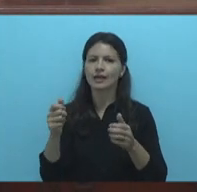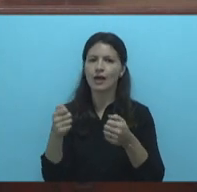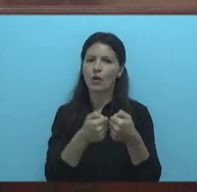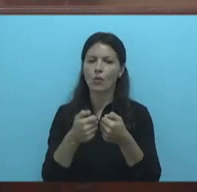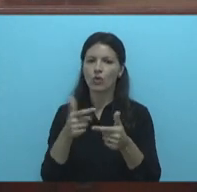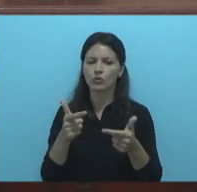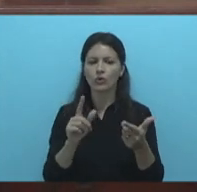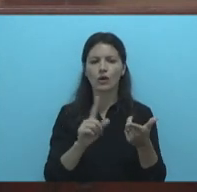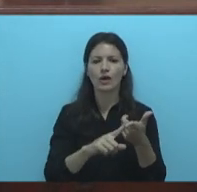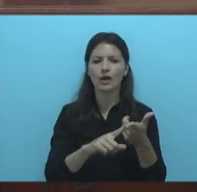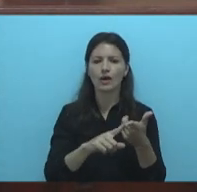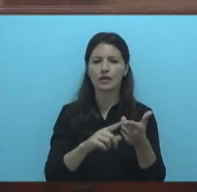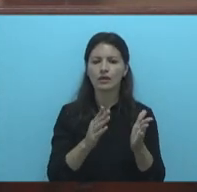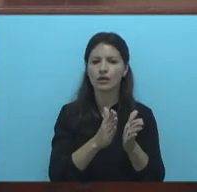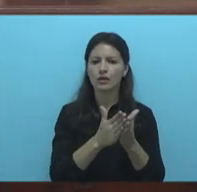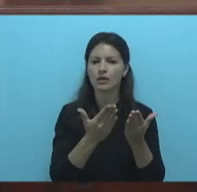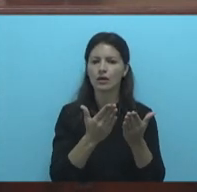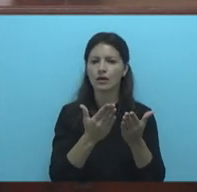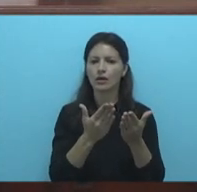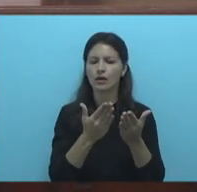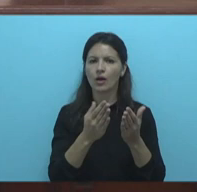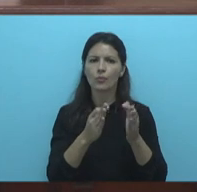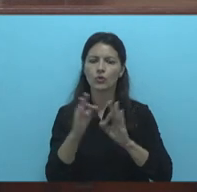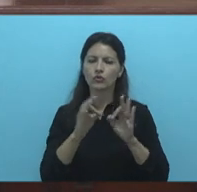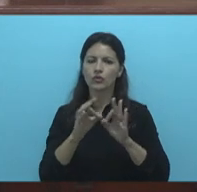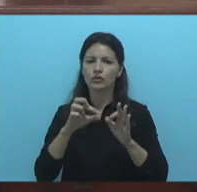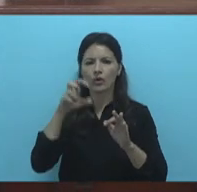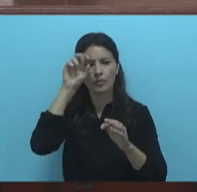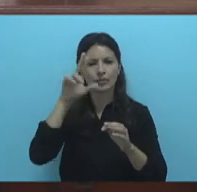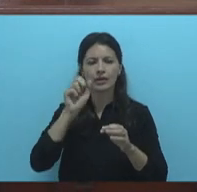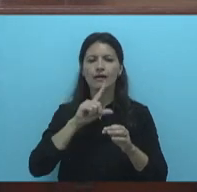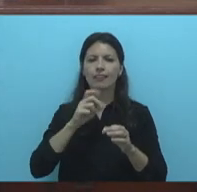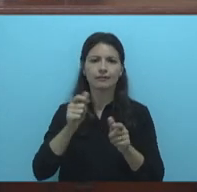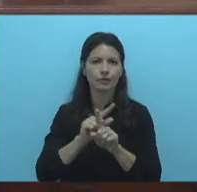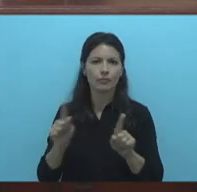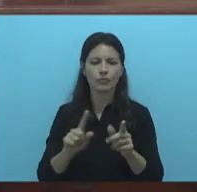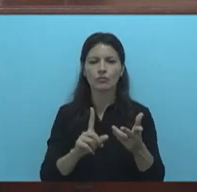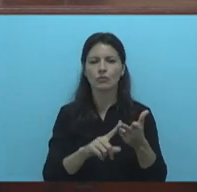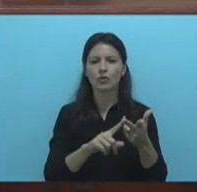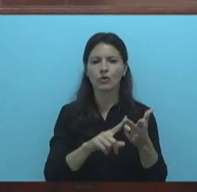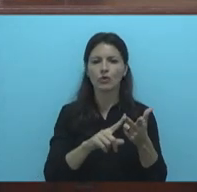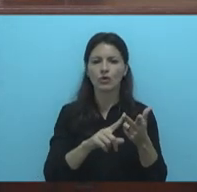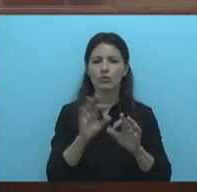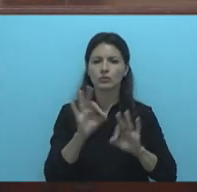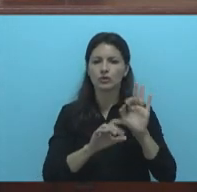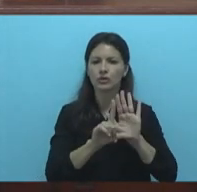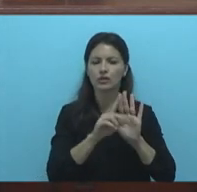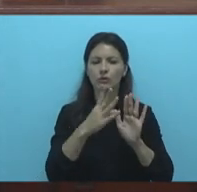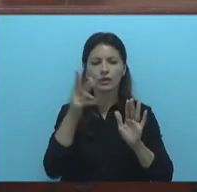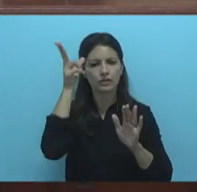12, 47.293, diputada Peralta, no cuenta con dictamen. El punto número 13, proyecto de